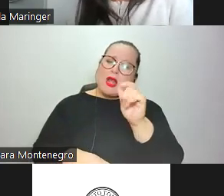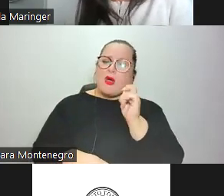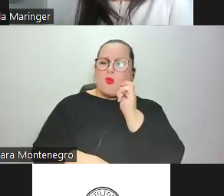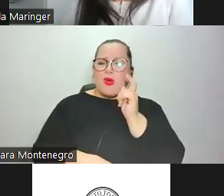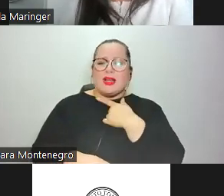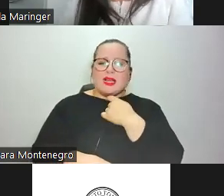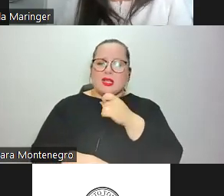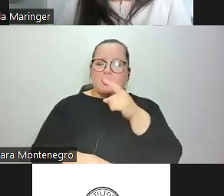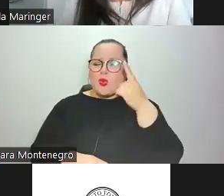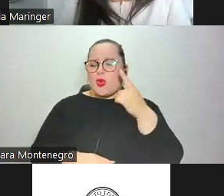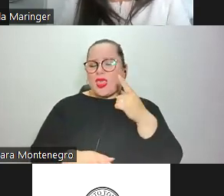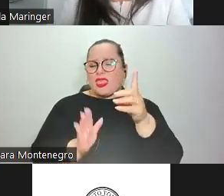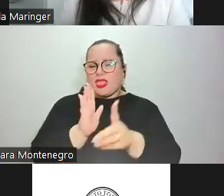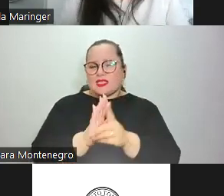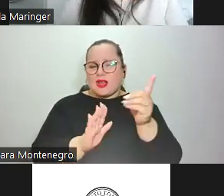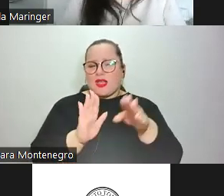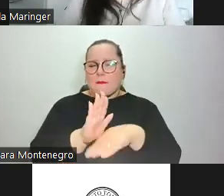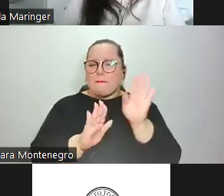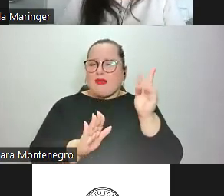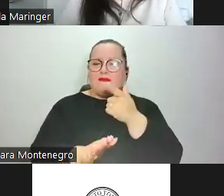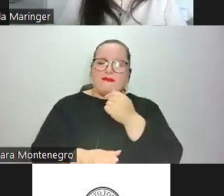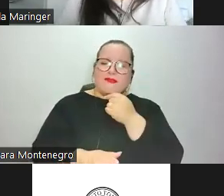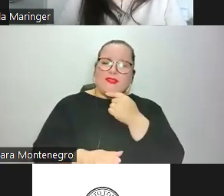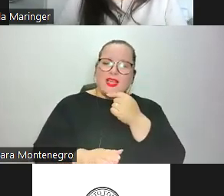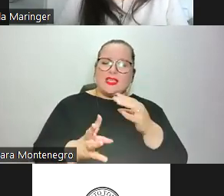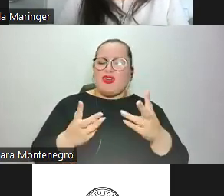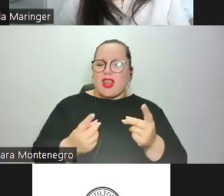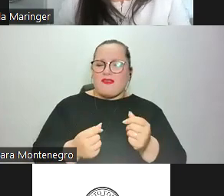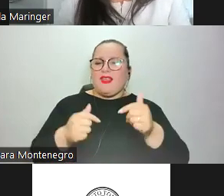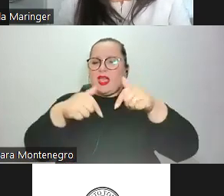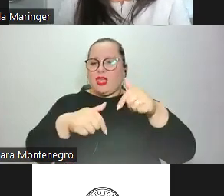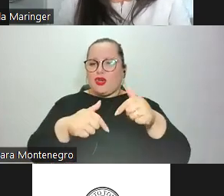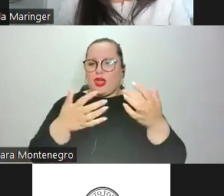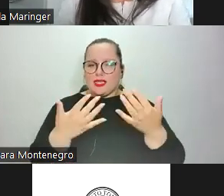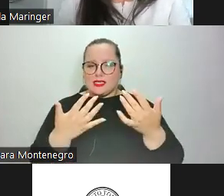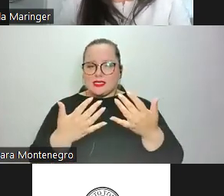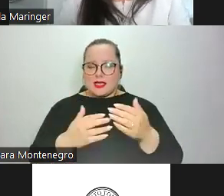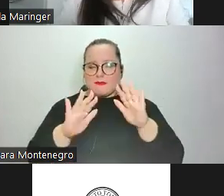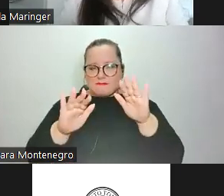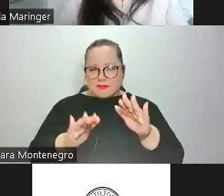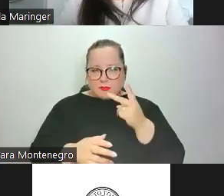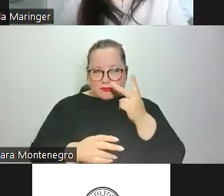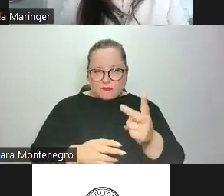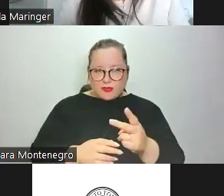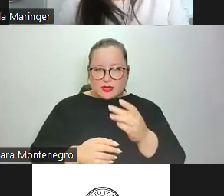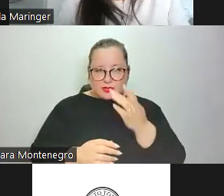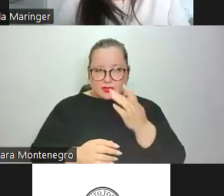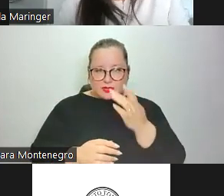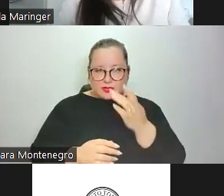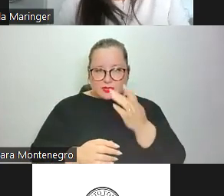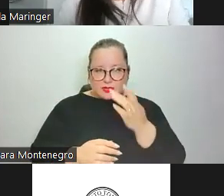desarrollaste más fácilmente de estas habilidades que se requieren hoy día? Que las voy a volver a mostrar aquí hacia atrás. Denme Sí, un segundo.